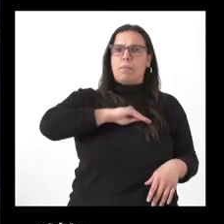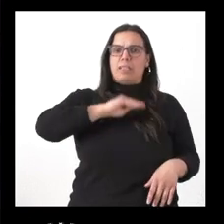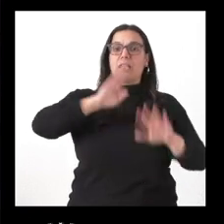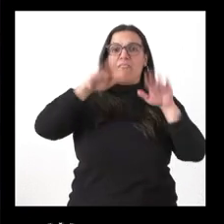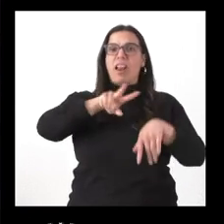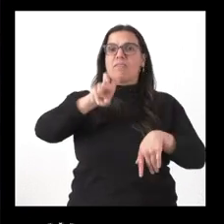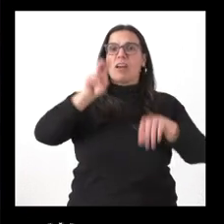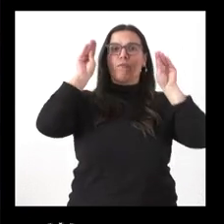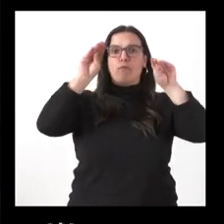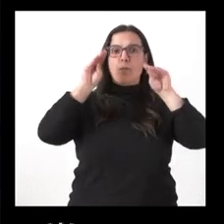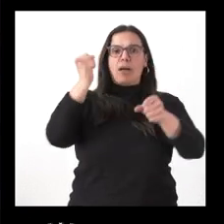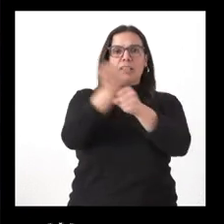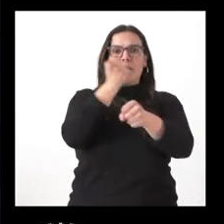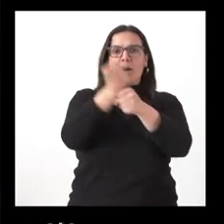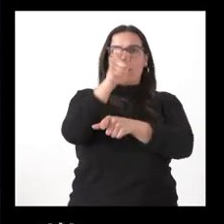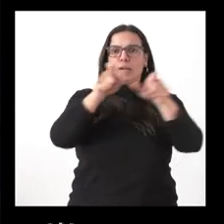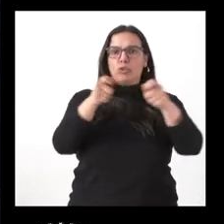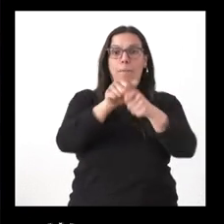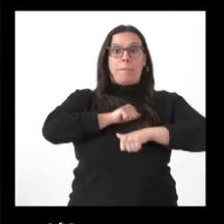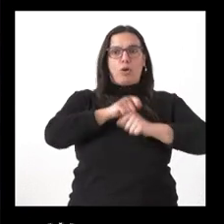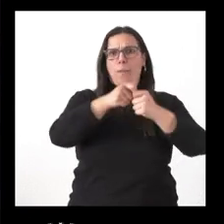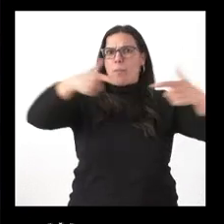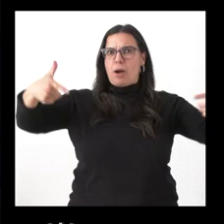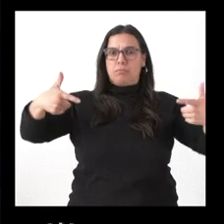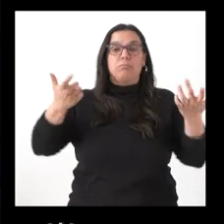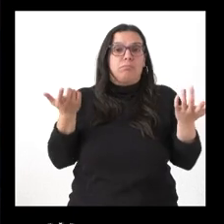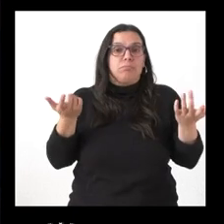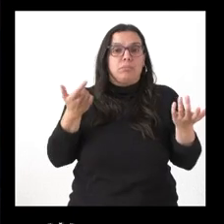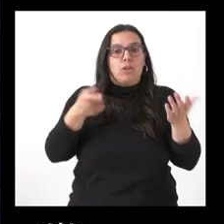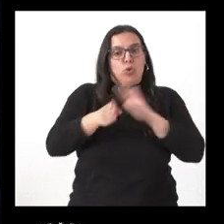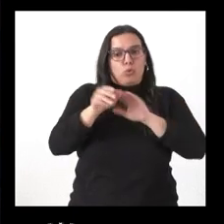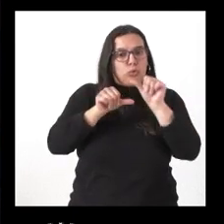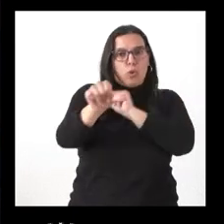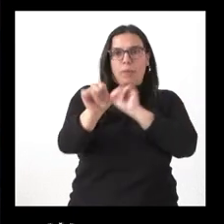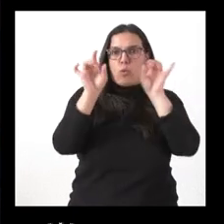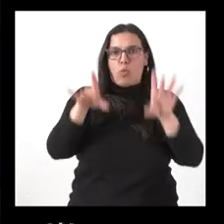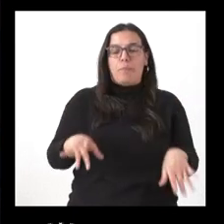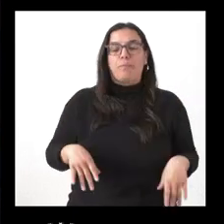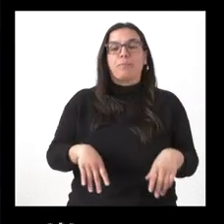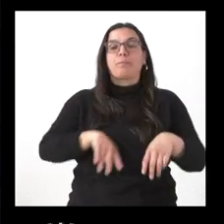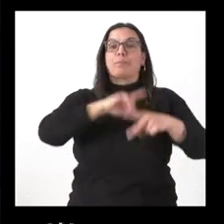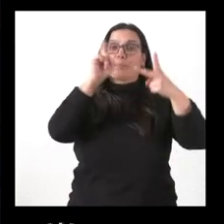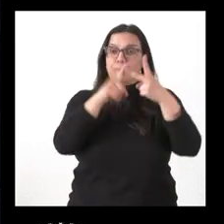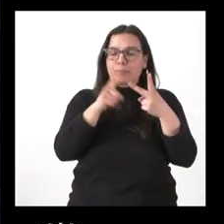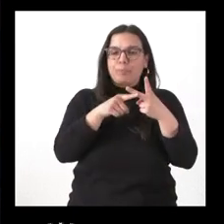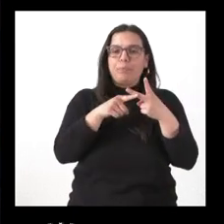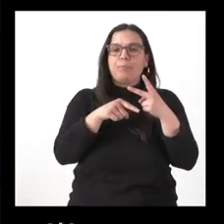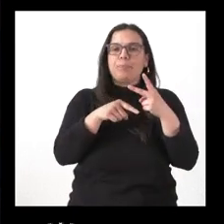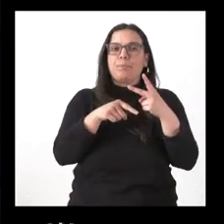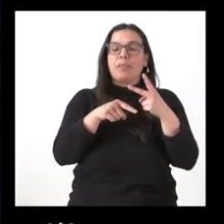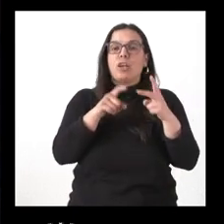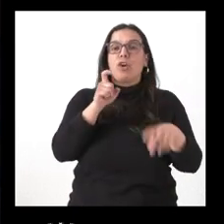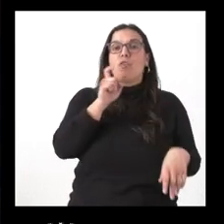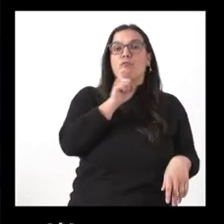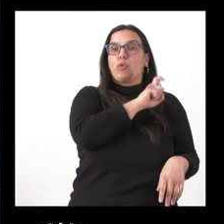a más trabajadores que estaban en desempleo Y esa es la línea en la que Seguiremos trabajando en el futuro en segundo lugar la